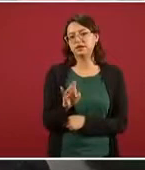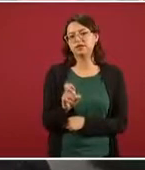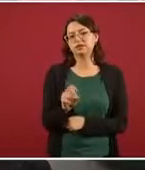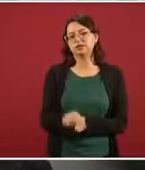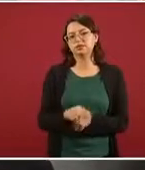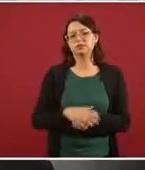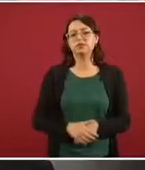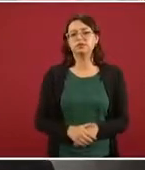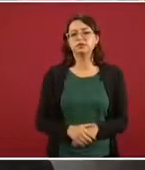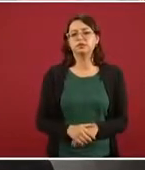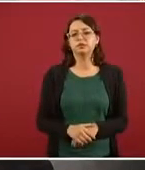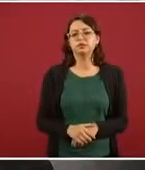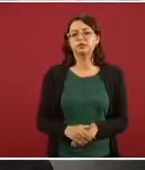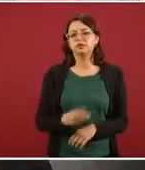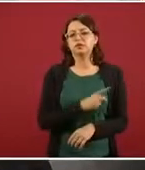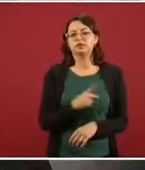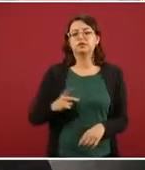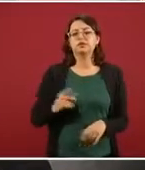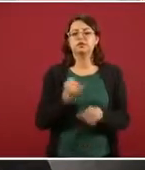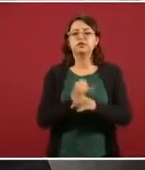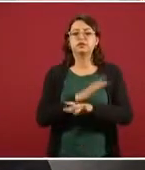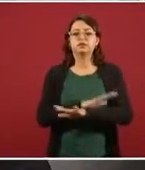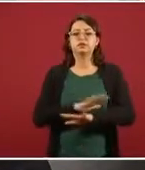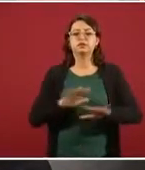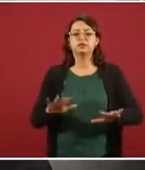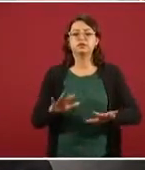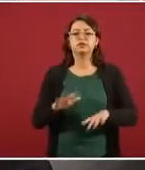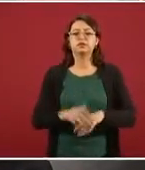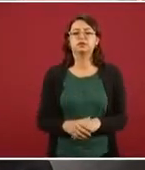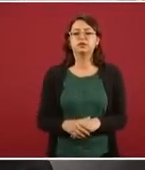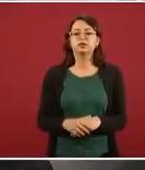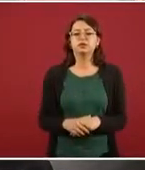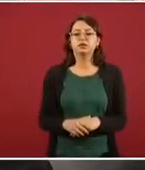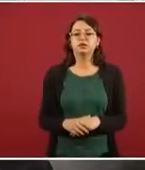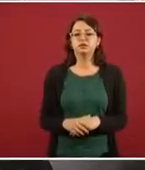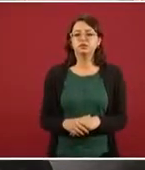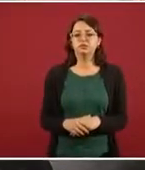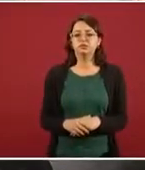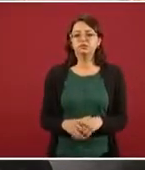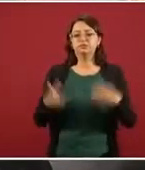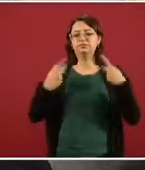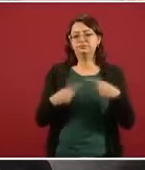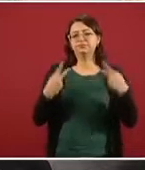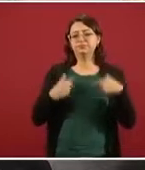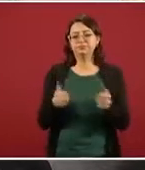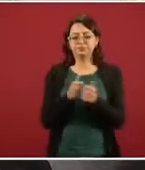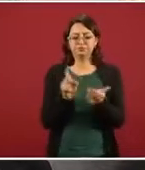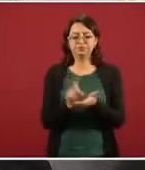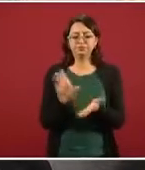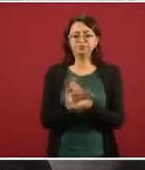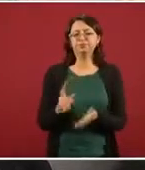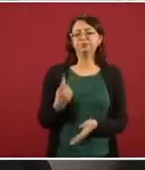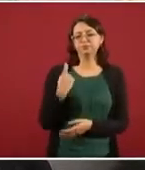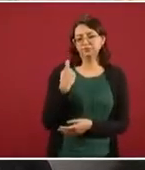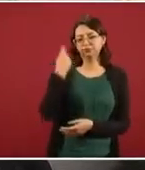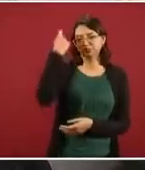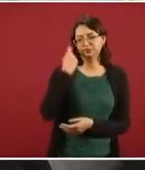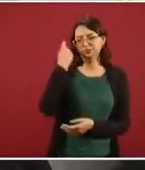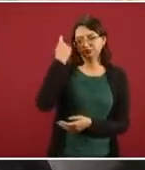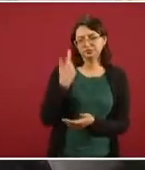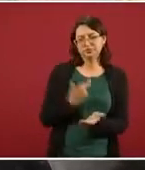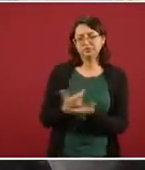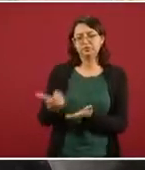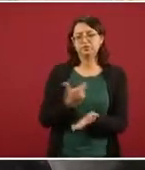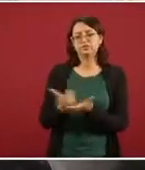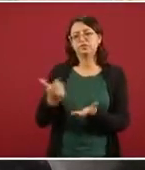informarles, si nos ayudan, muchas gracias. La pensión para personas con discapacidad tiene una